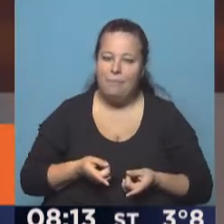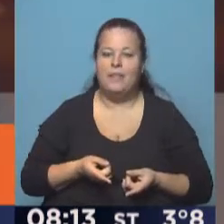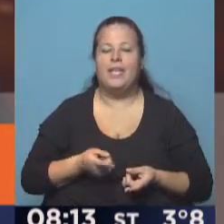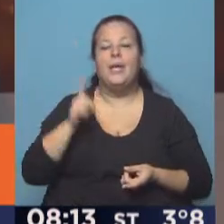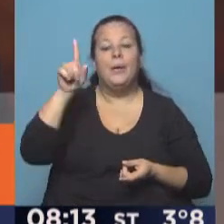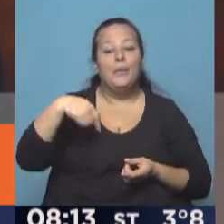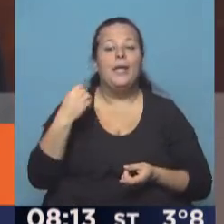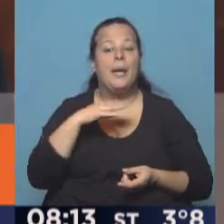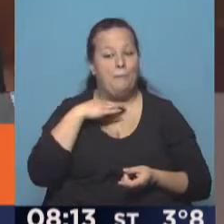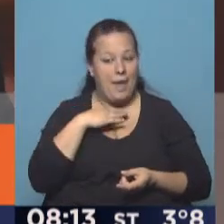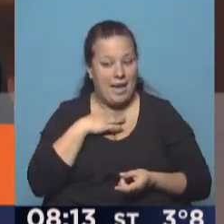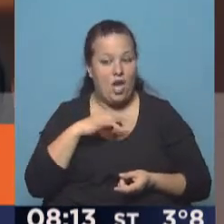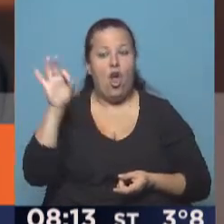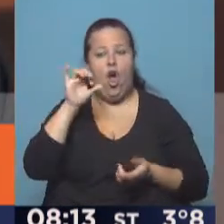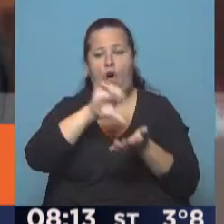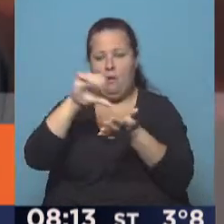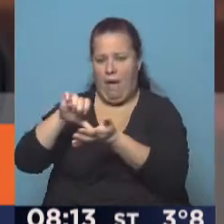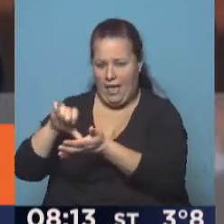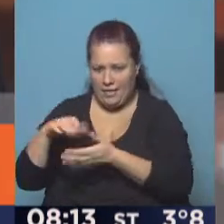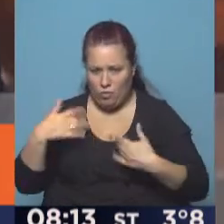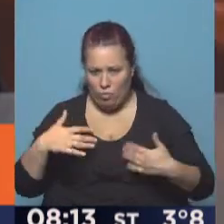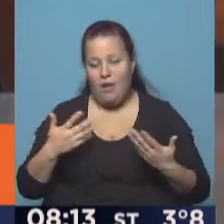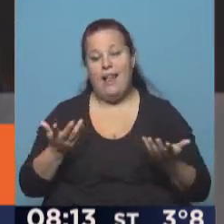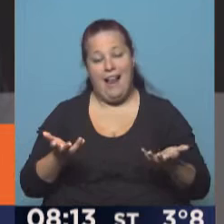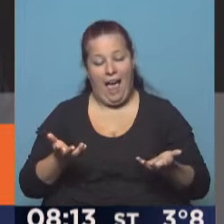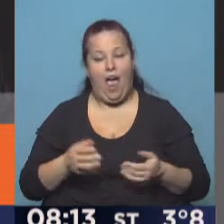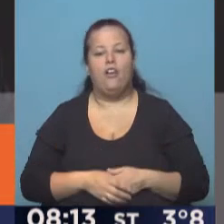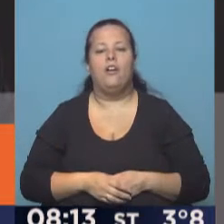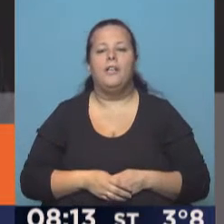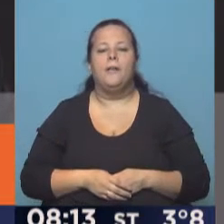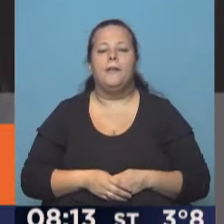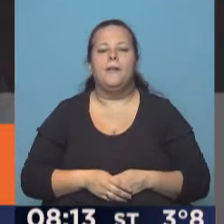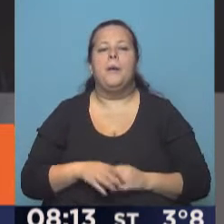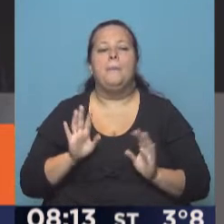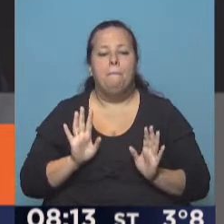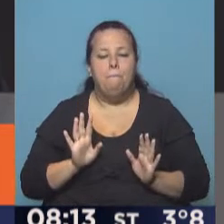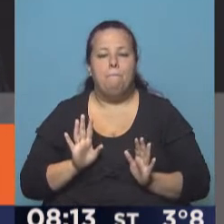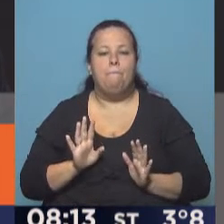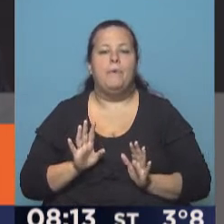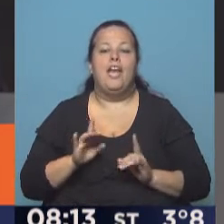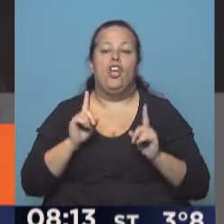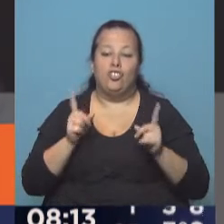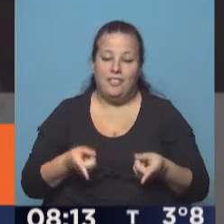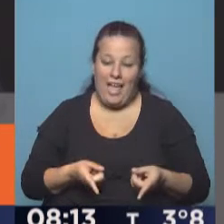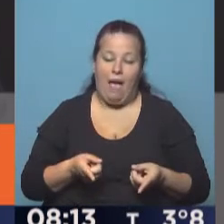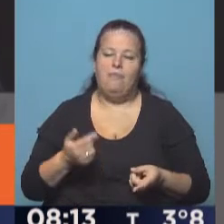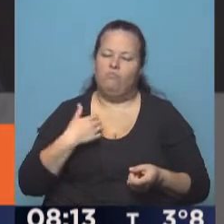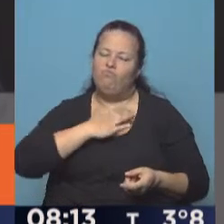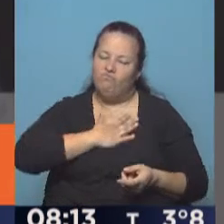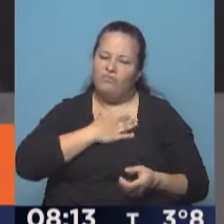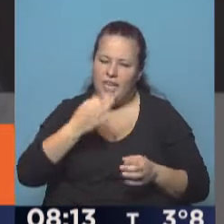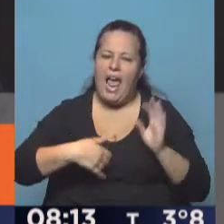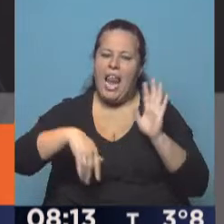de México o de varios países. Claro. Pero a la vez tengo confianza